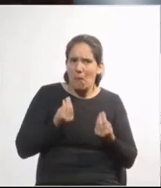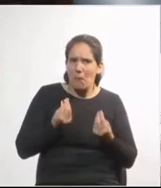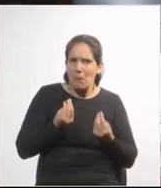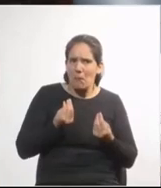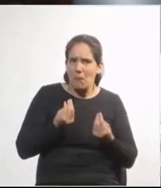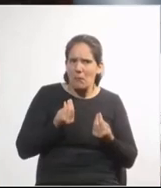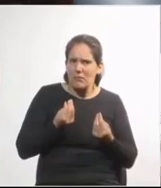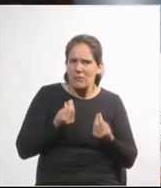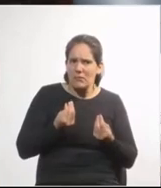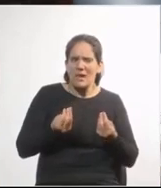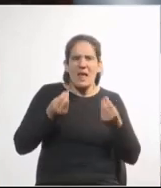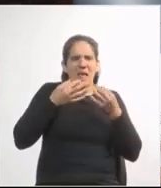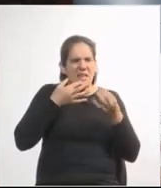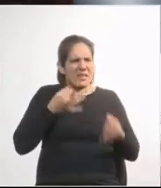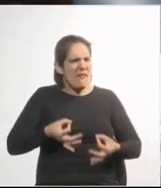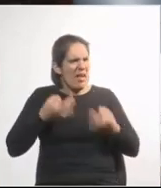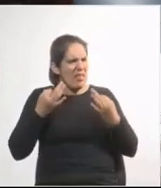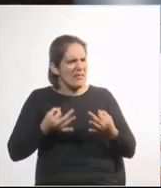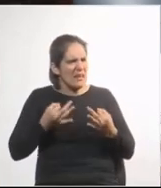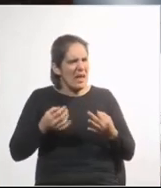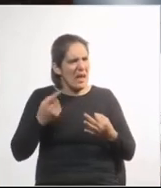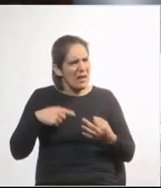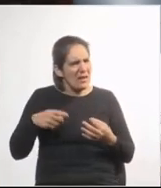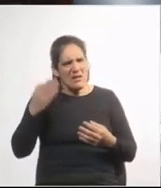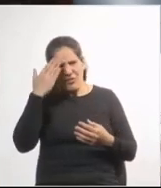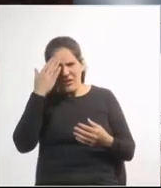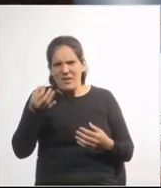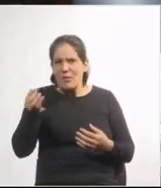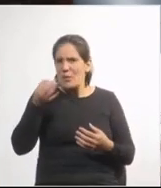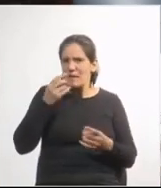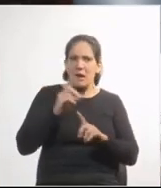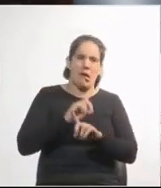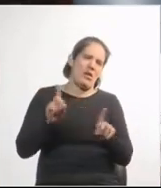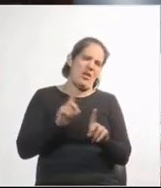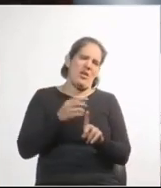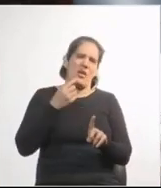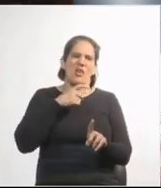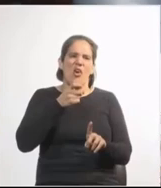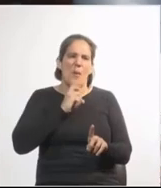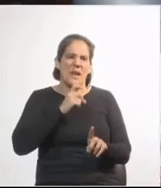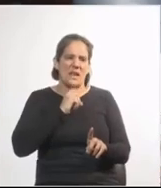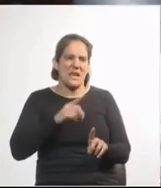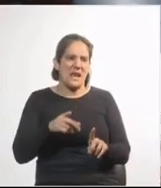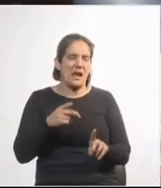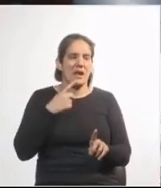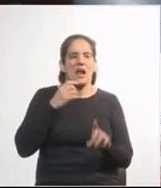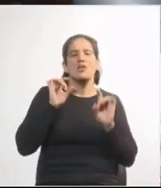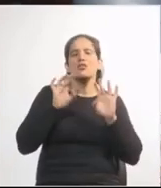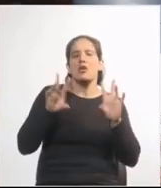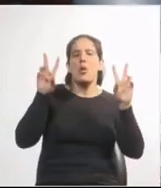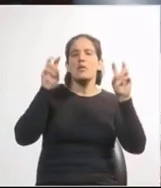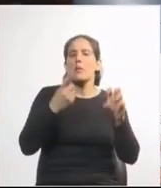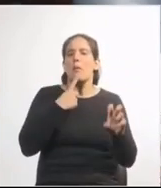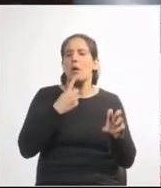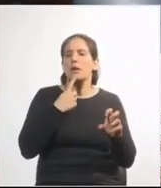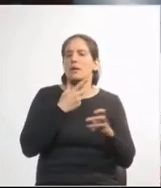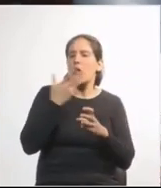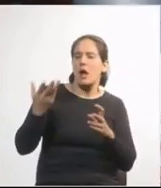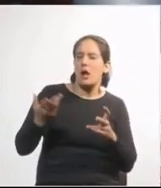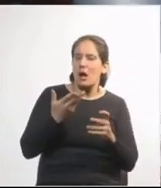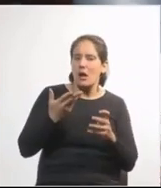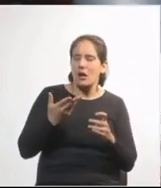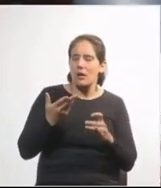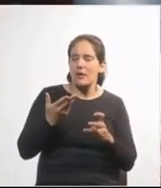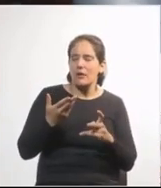¿Estaban en lo cierto los compañeros que nos advertían que no había convicción en el gobierno y que se trataba solo de una operación de lavado